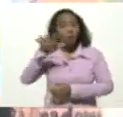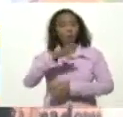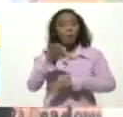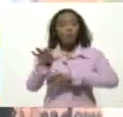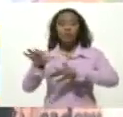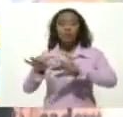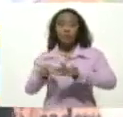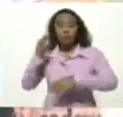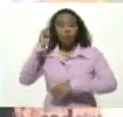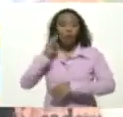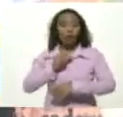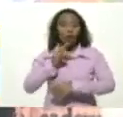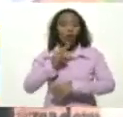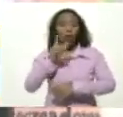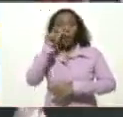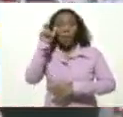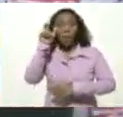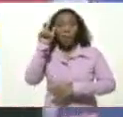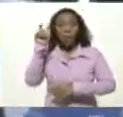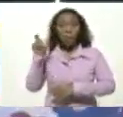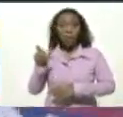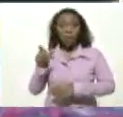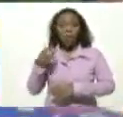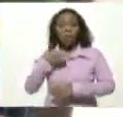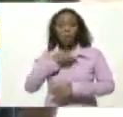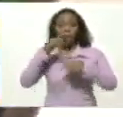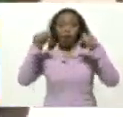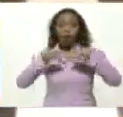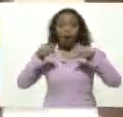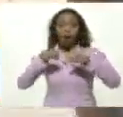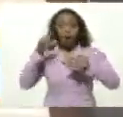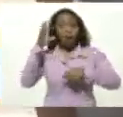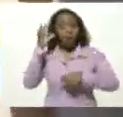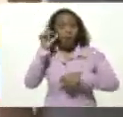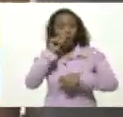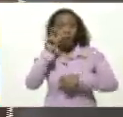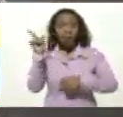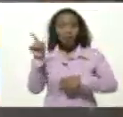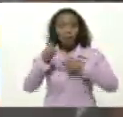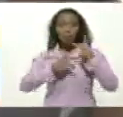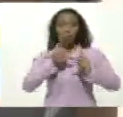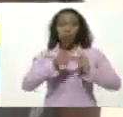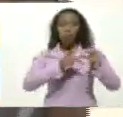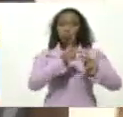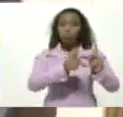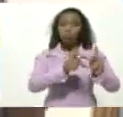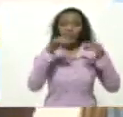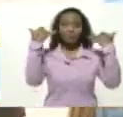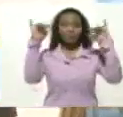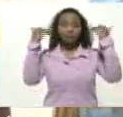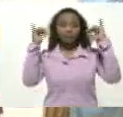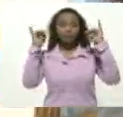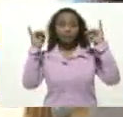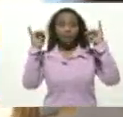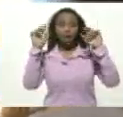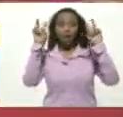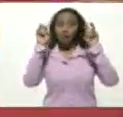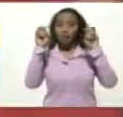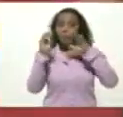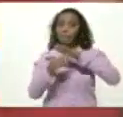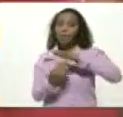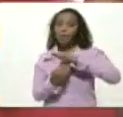municipio bolivariano Jiménez. Aquí estamos con sus mujeres, con sus hombres, los productores, celebrando, bueno, la nueva base